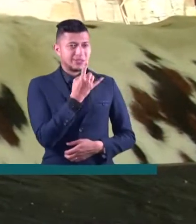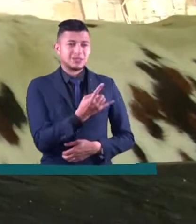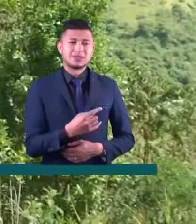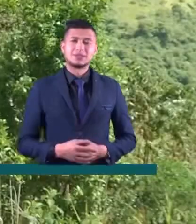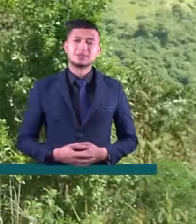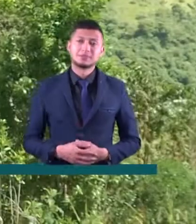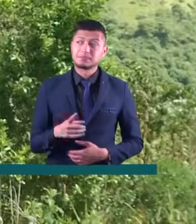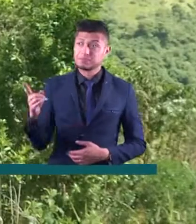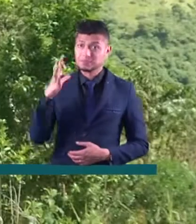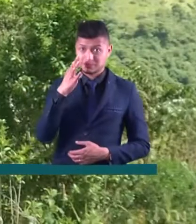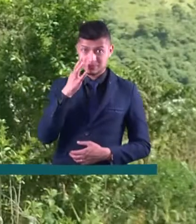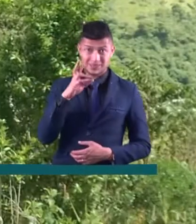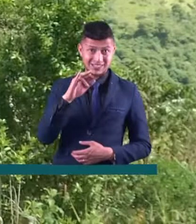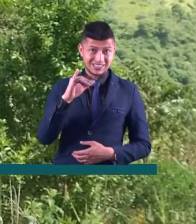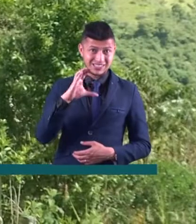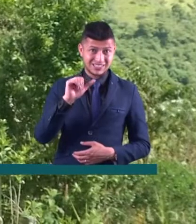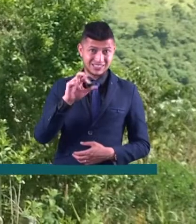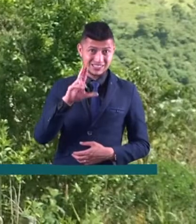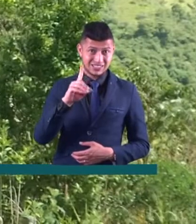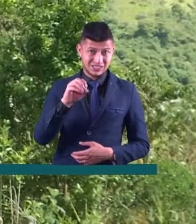muy curioso. Señor Ricardo,